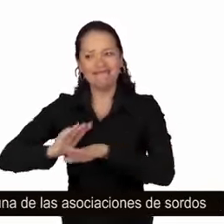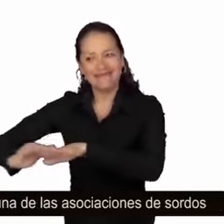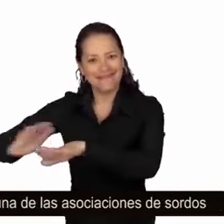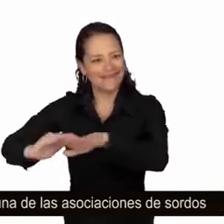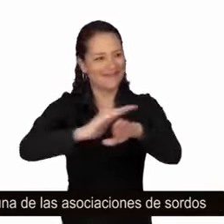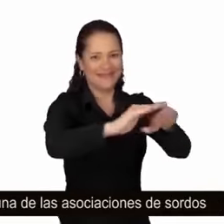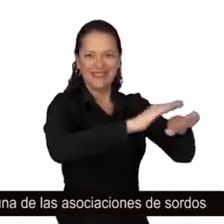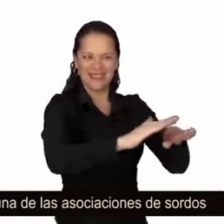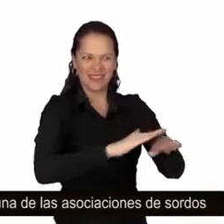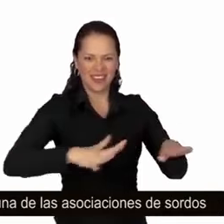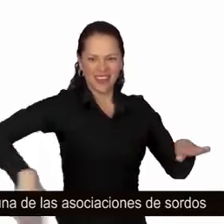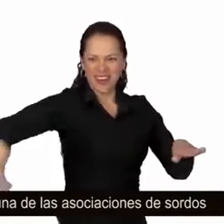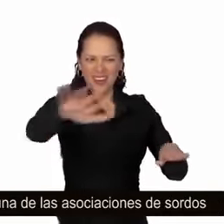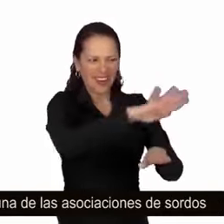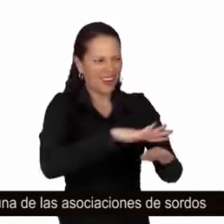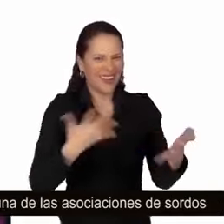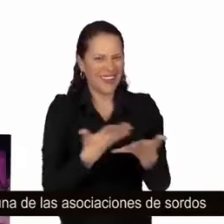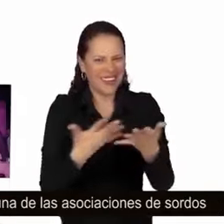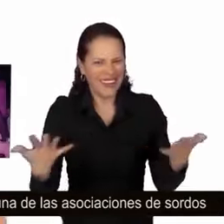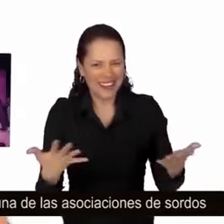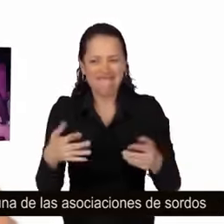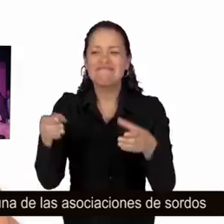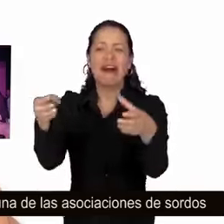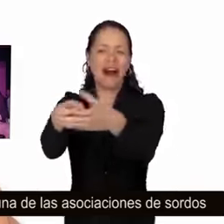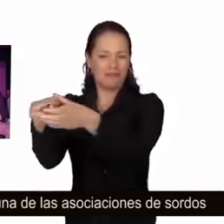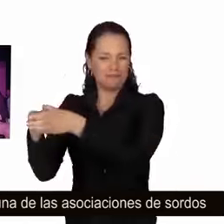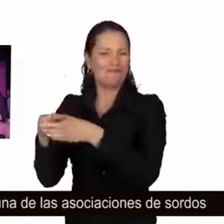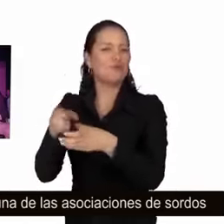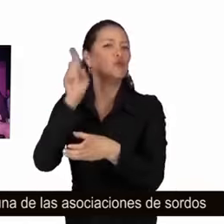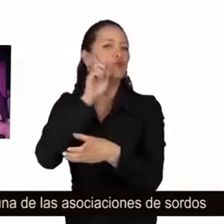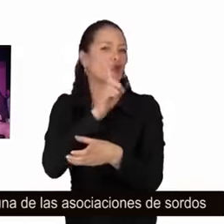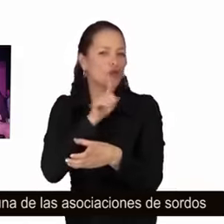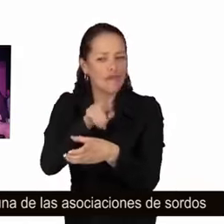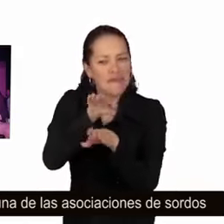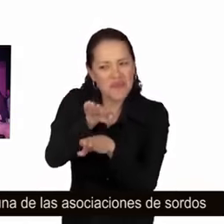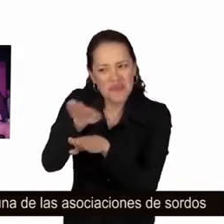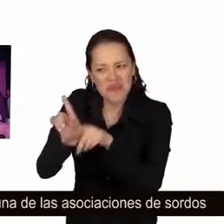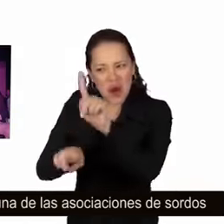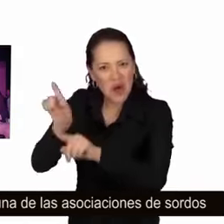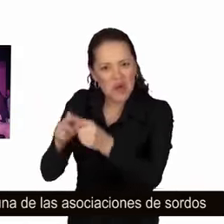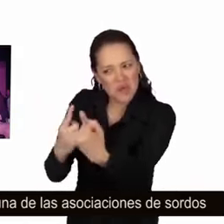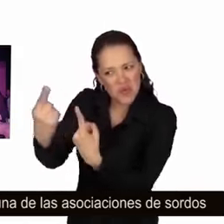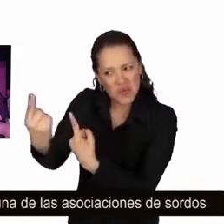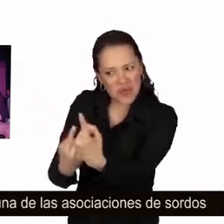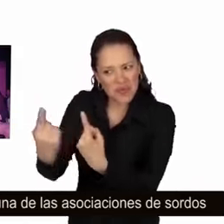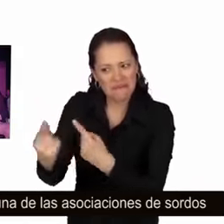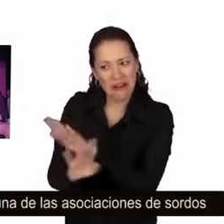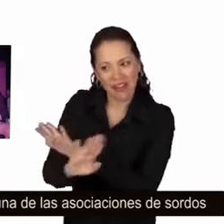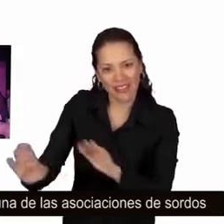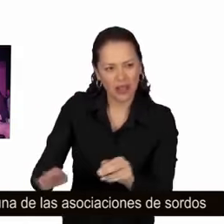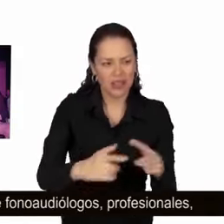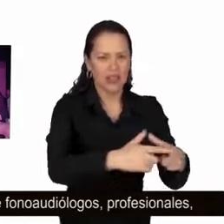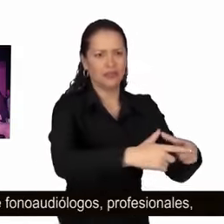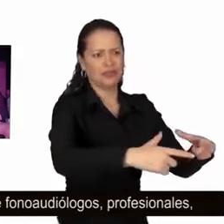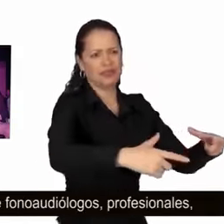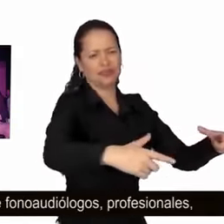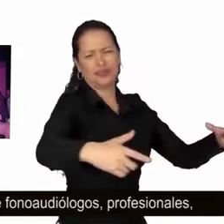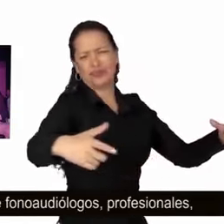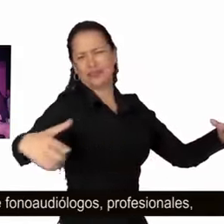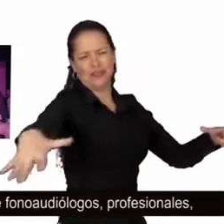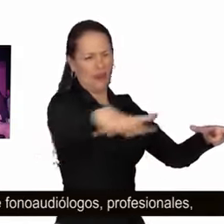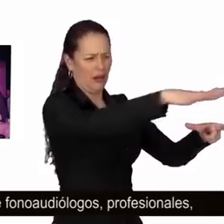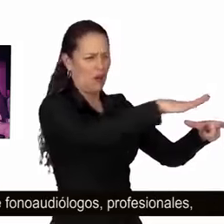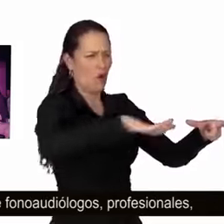Los invitados, una parte, fueron representantes de cada una de las asociaciones de sordos y la